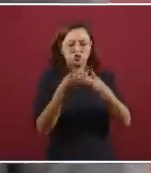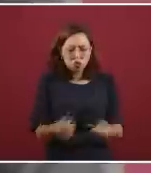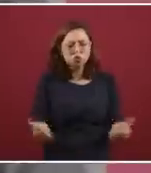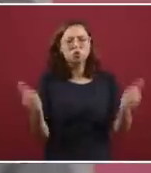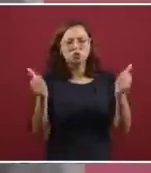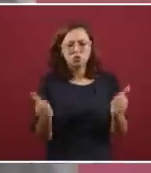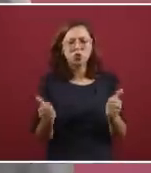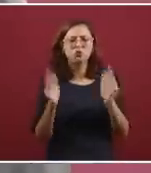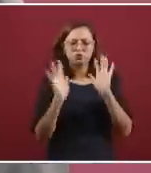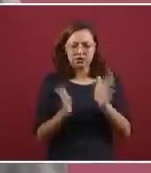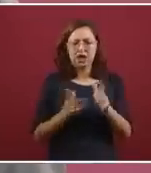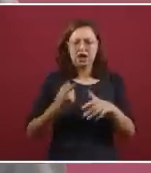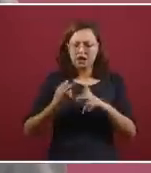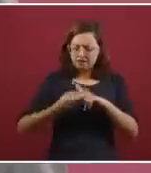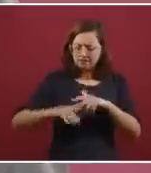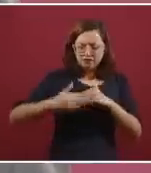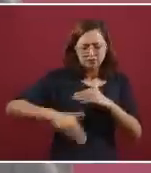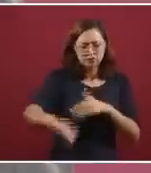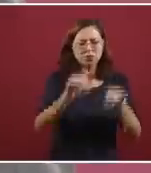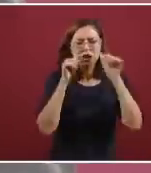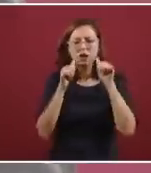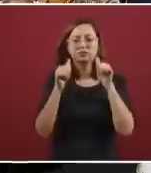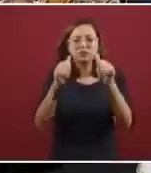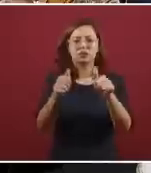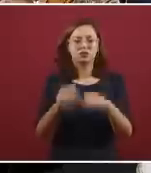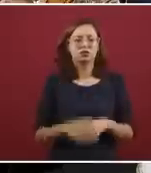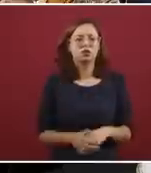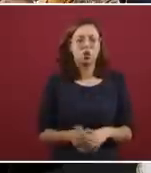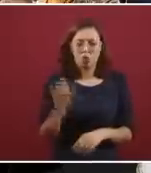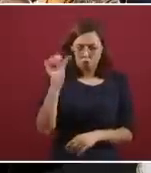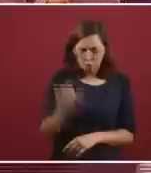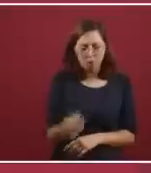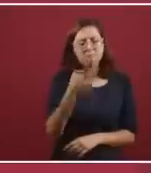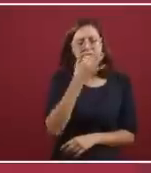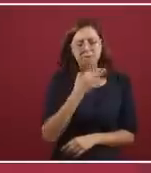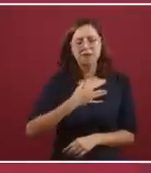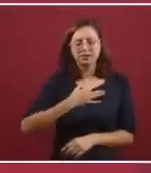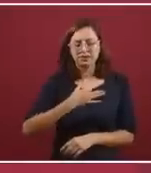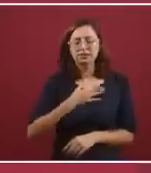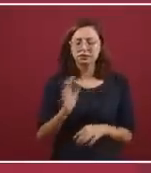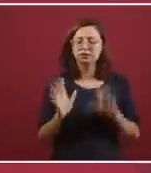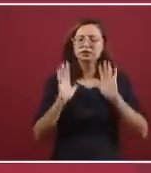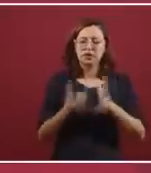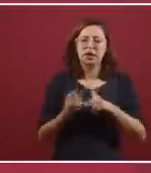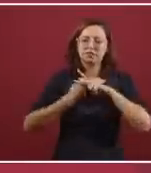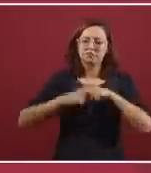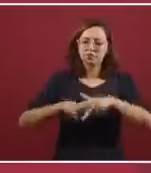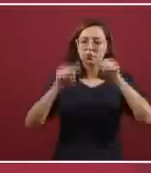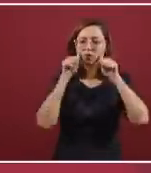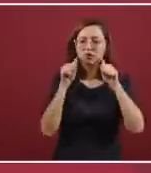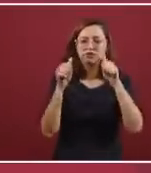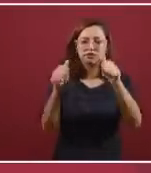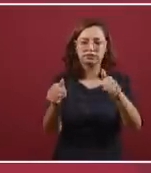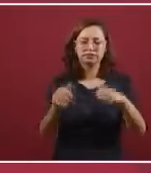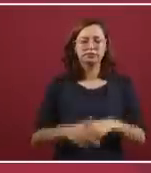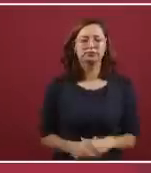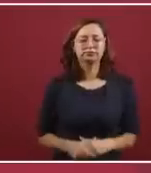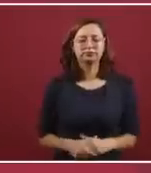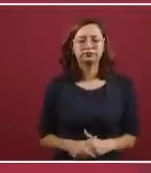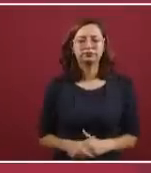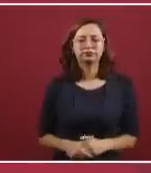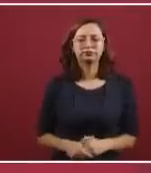éste se está atendiendo hoy nos informamos sobre eso y se está atendiendo y está